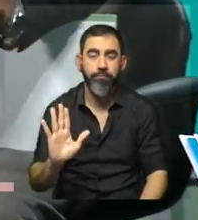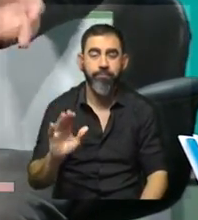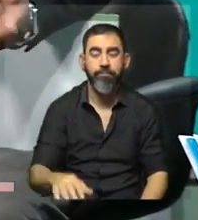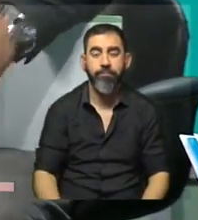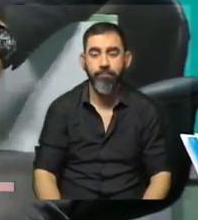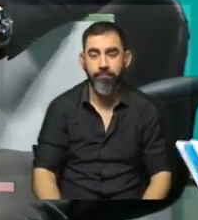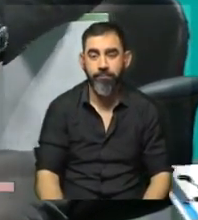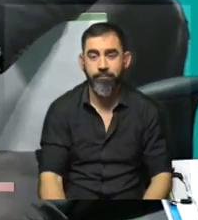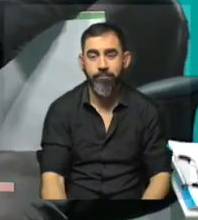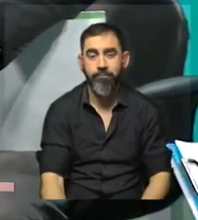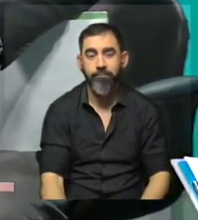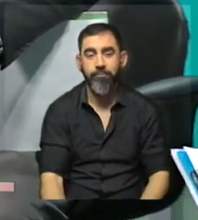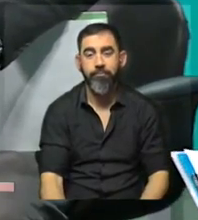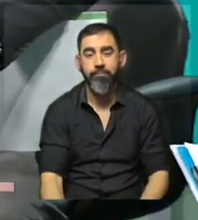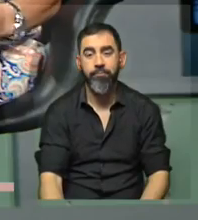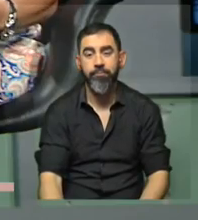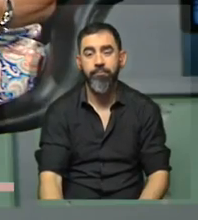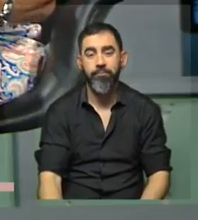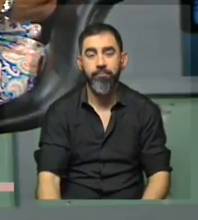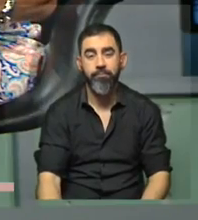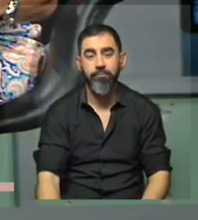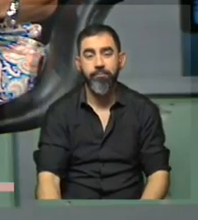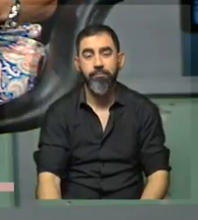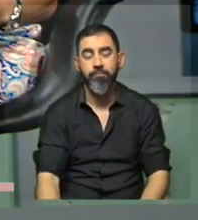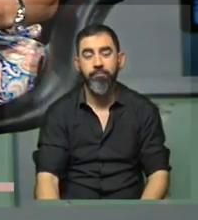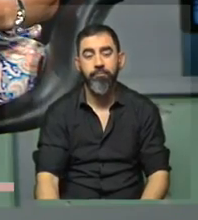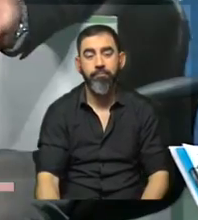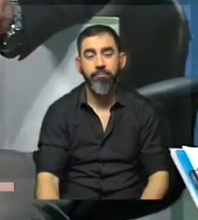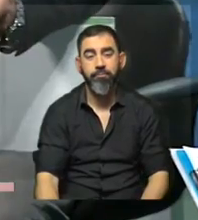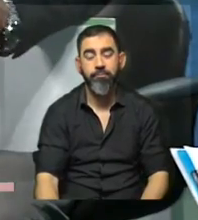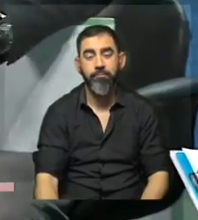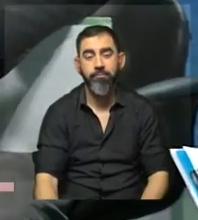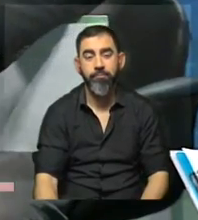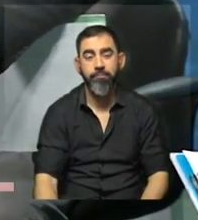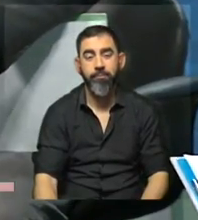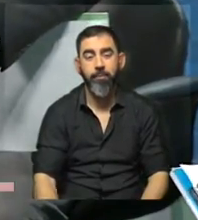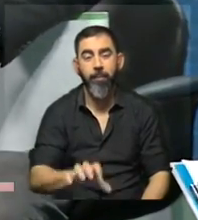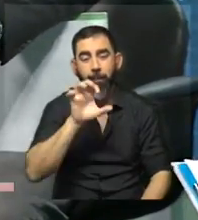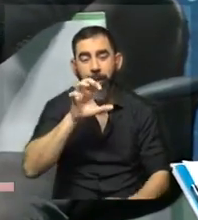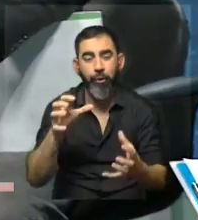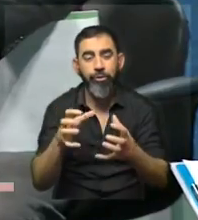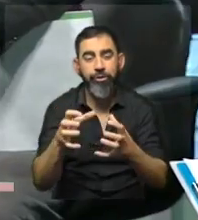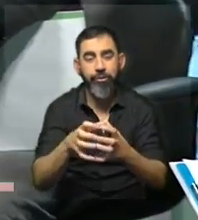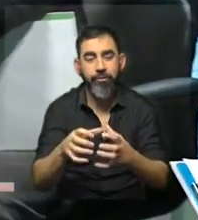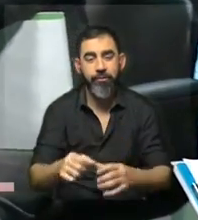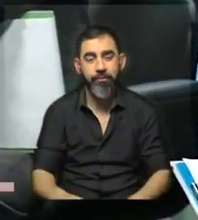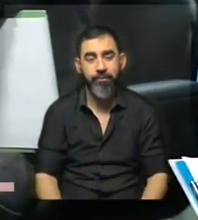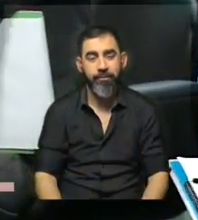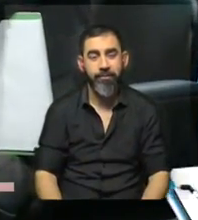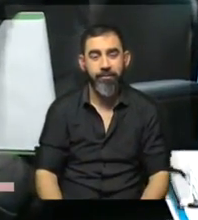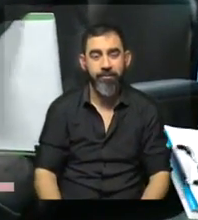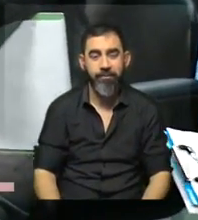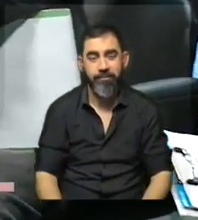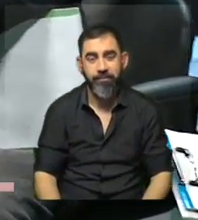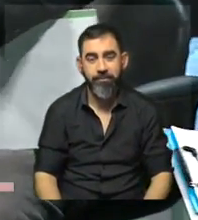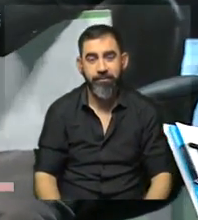redundante la perra, pero bueno. Sí. Hasta ahora es lo único que le sale. Dice. Bueno, una cachorrita. Confunde ponerle nombre de persona. Claro. Pero además, como